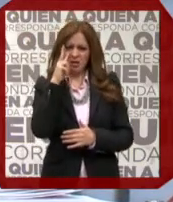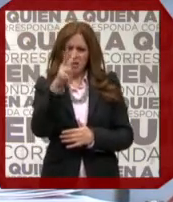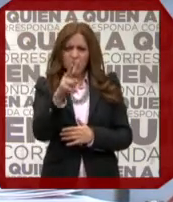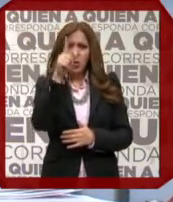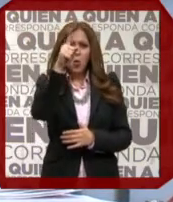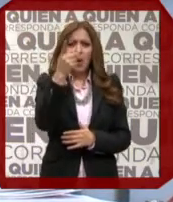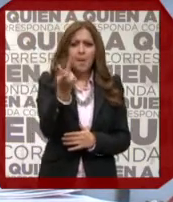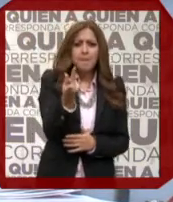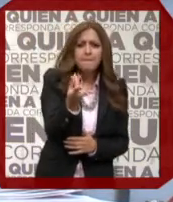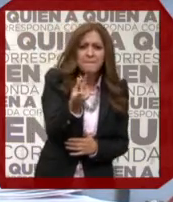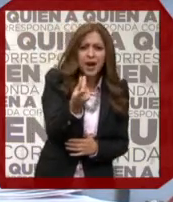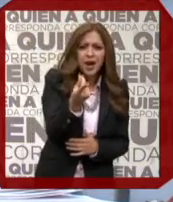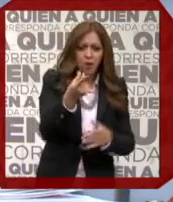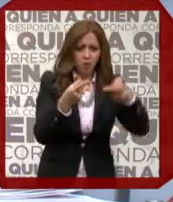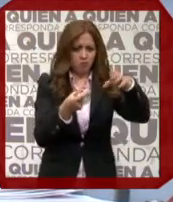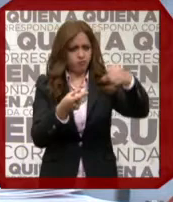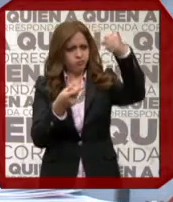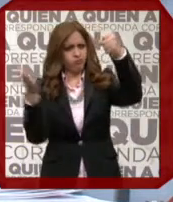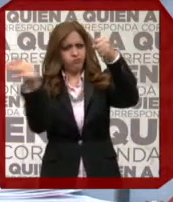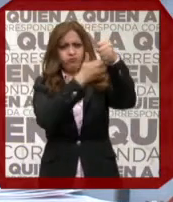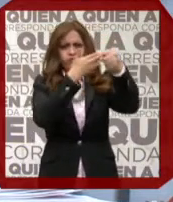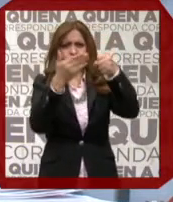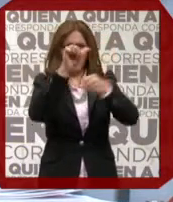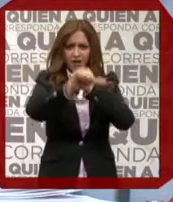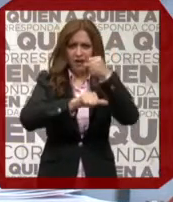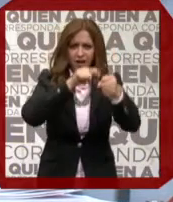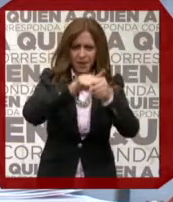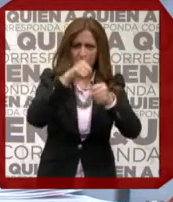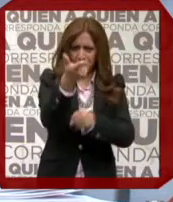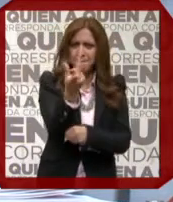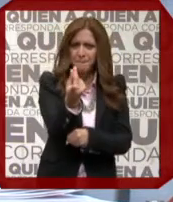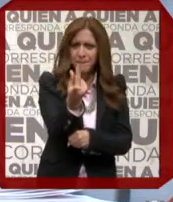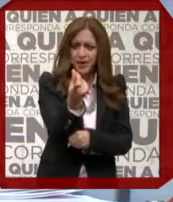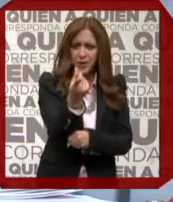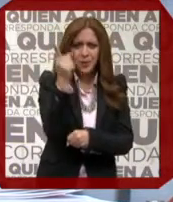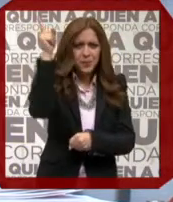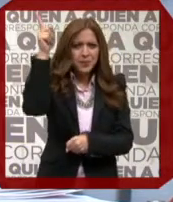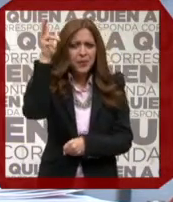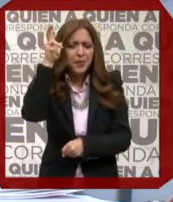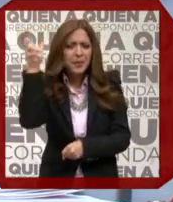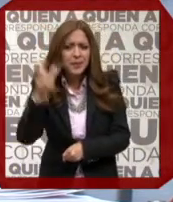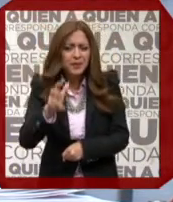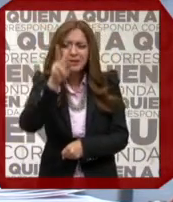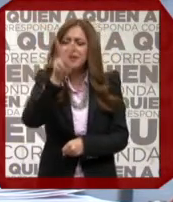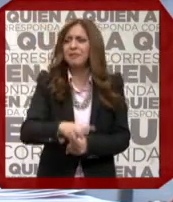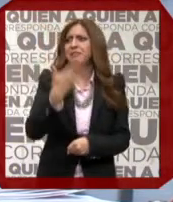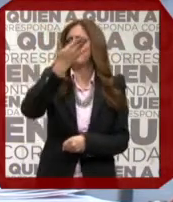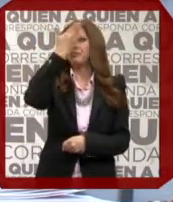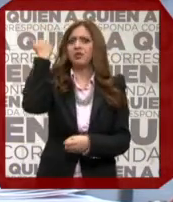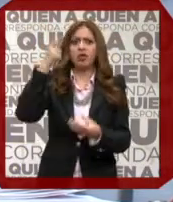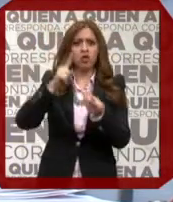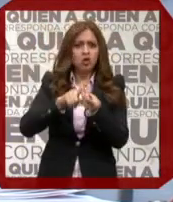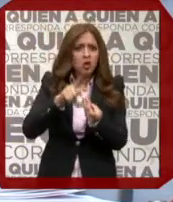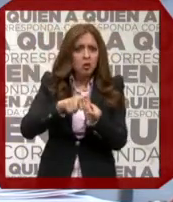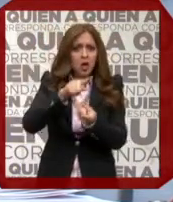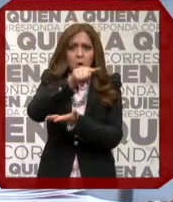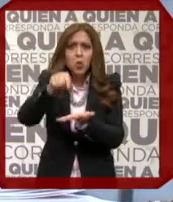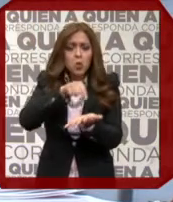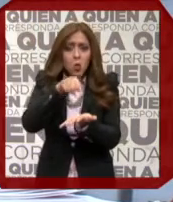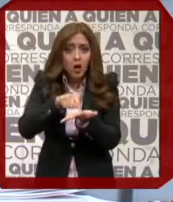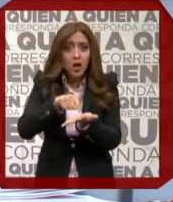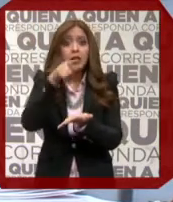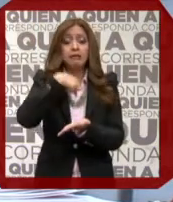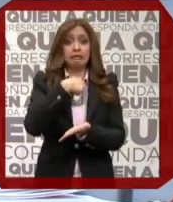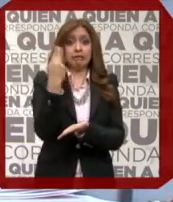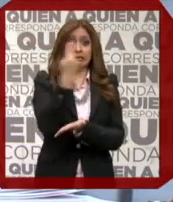a un animal en la tienda de mascotas en Pachuca Hidalgo no importa donde sea por qué no subimos eso que la gente vea lo que